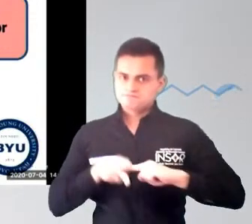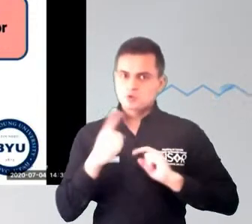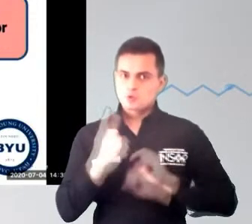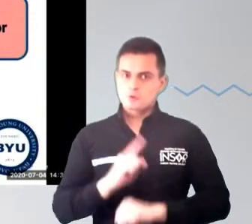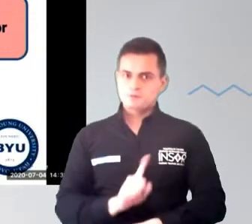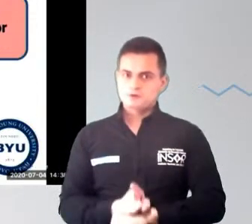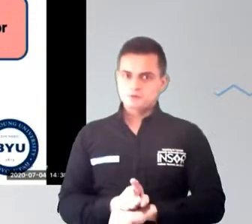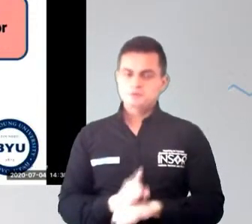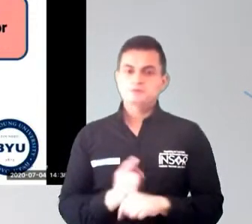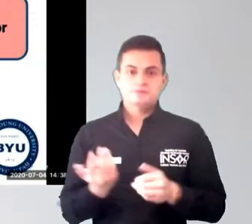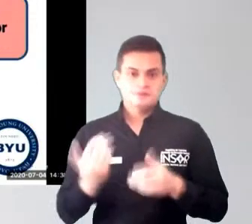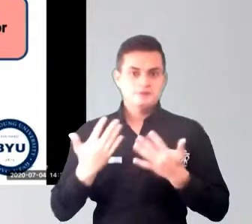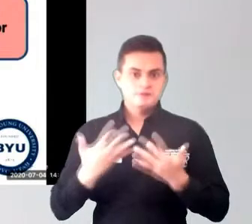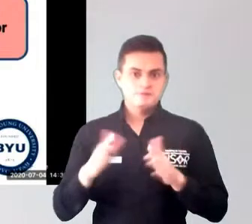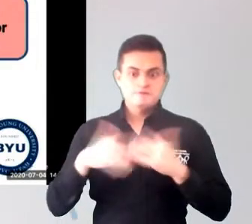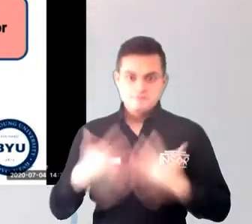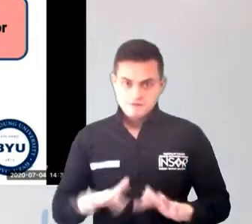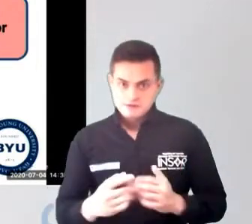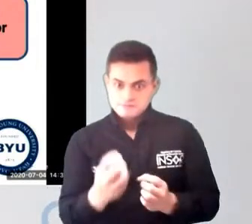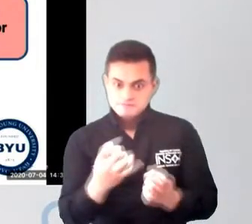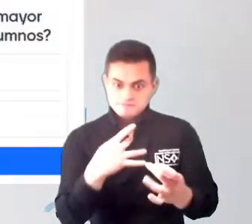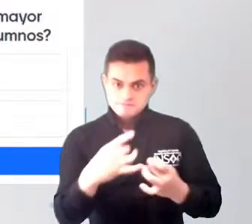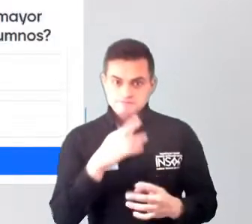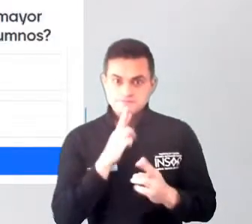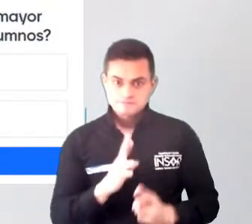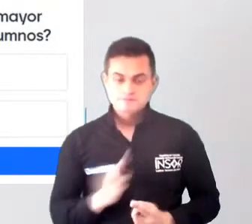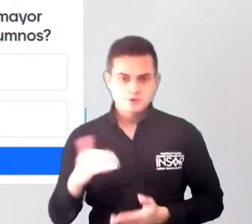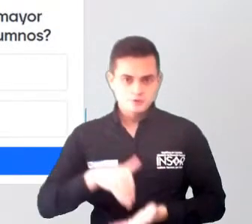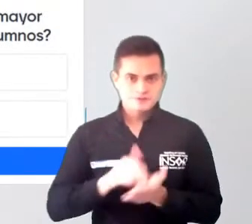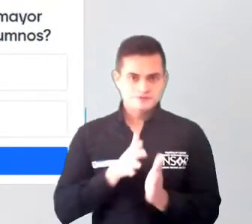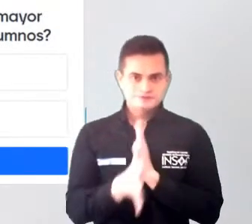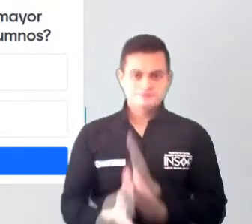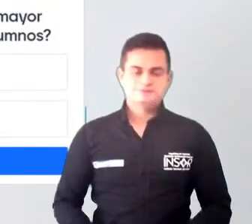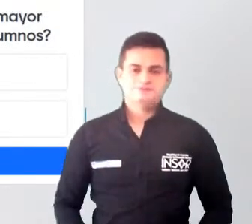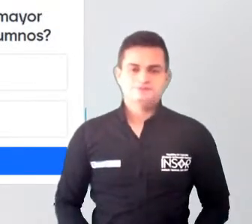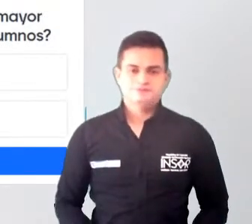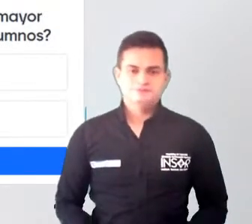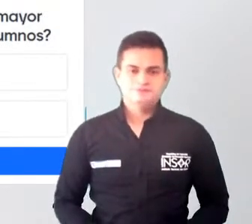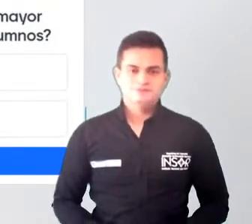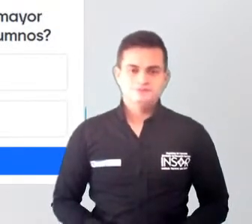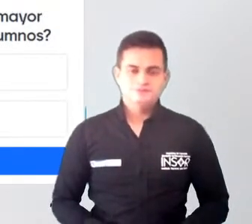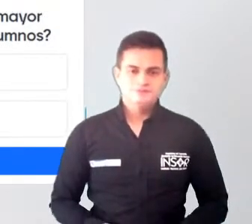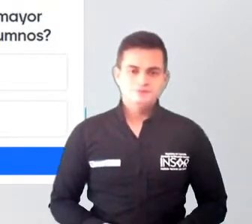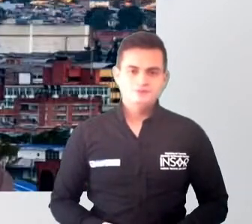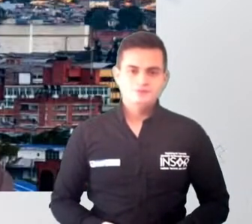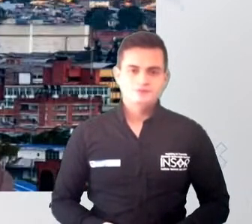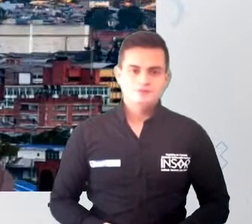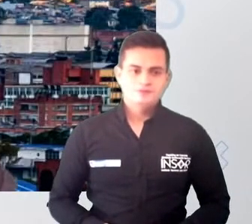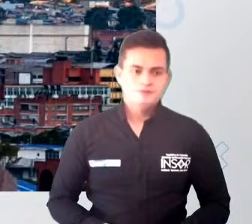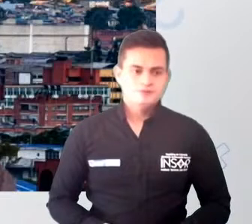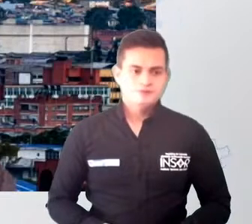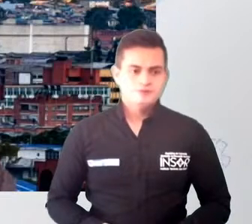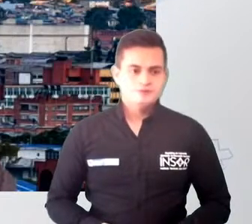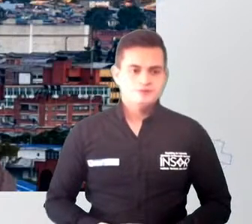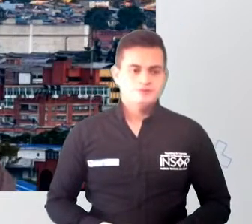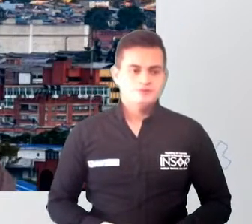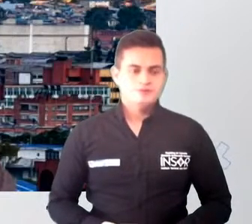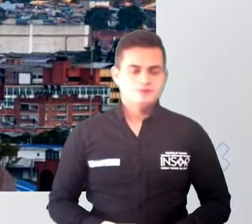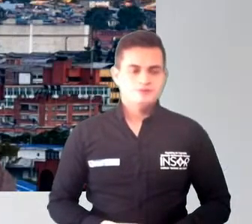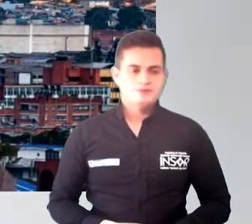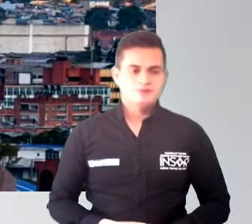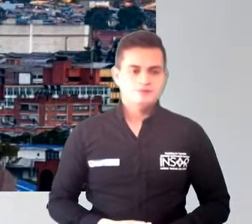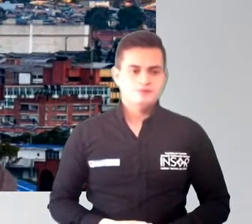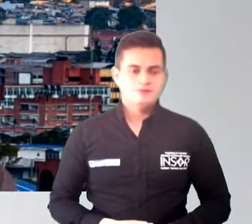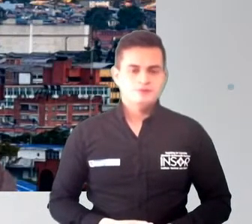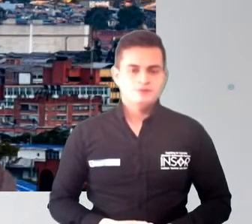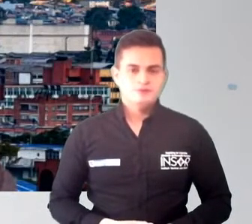y luego volveremos. Quienes están en Mentimeter verán que tenemos una interfaz para que usted conteste